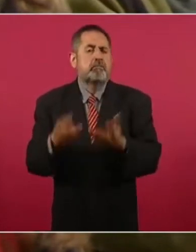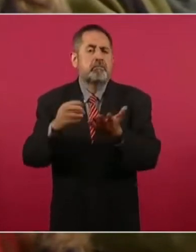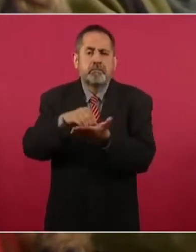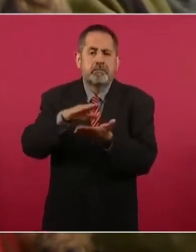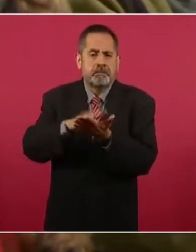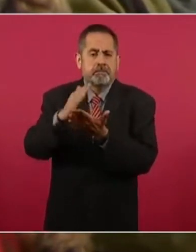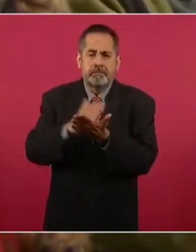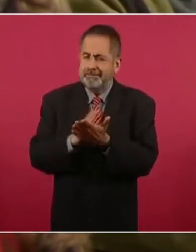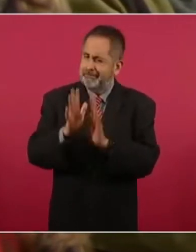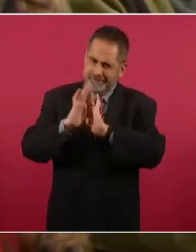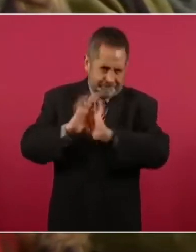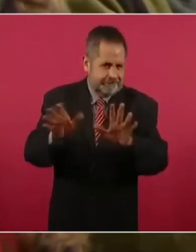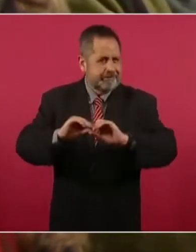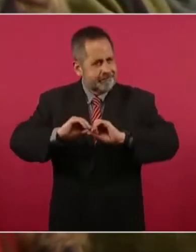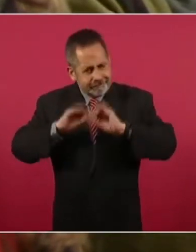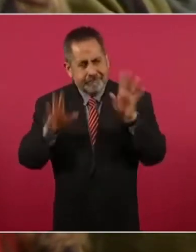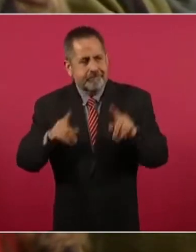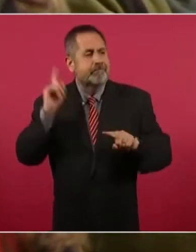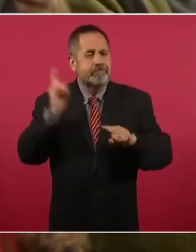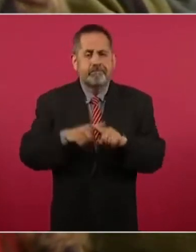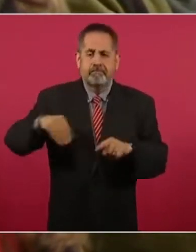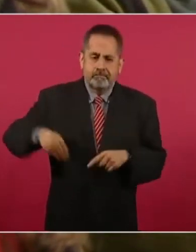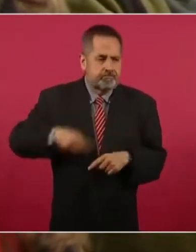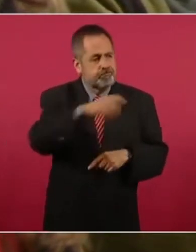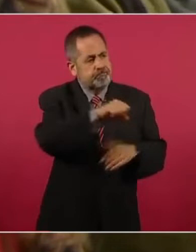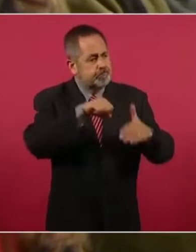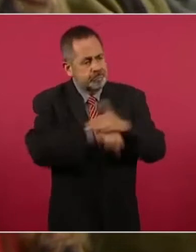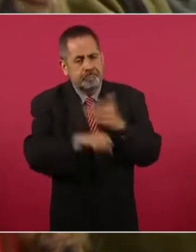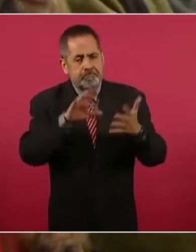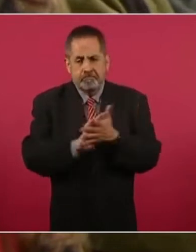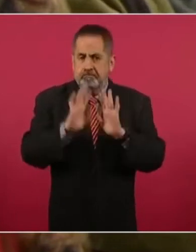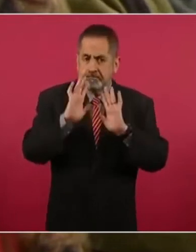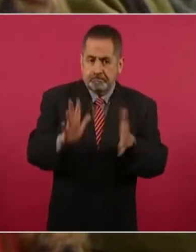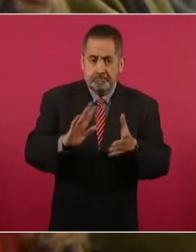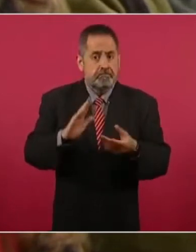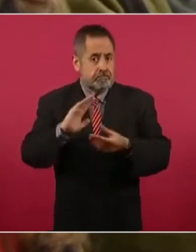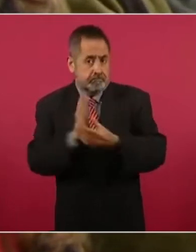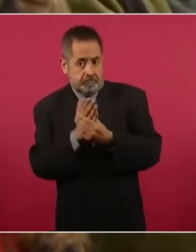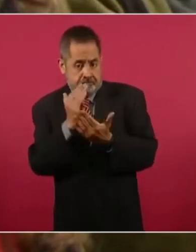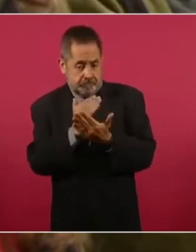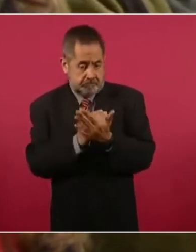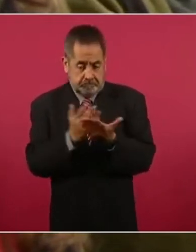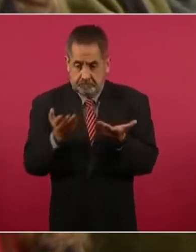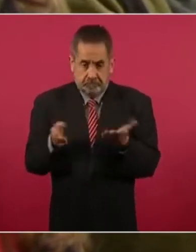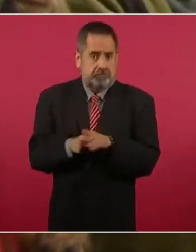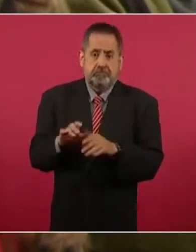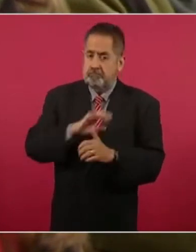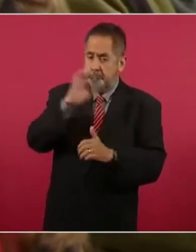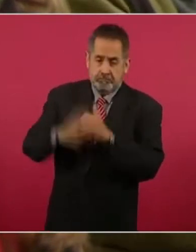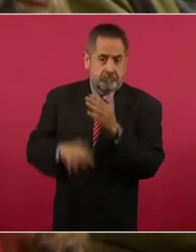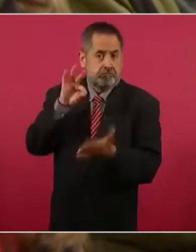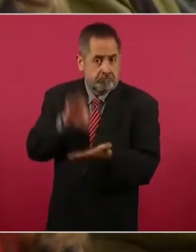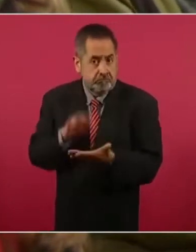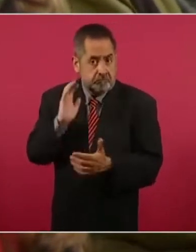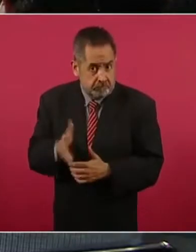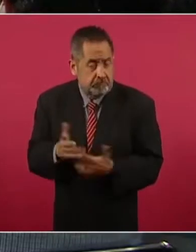sido ya esclarecidos en su totalidad y si los expedientes, bueno, ya se han dado por concluidos. También, por